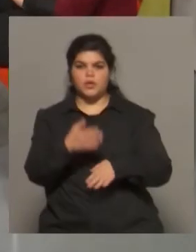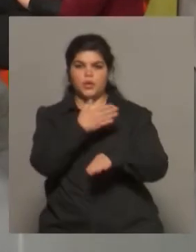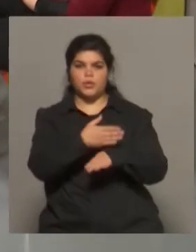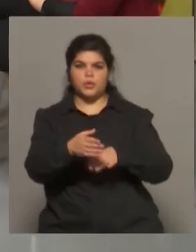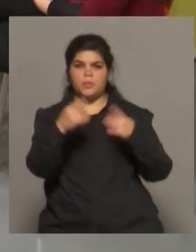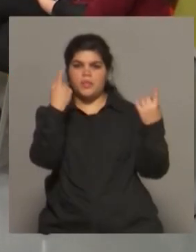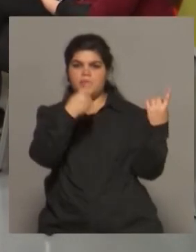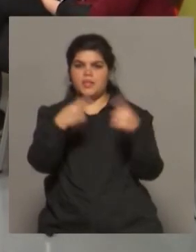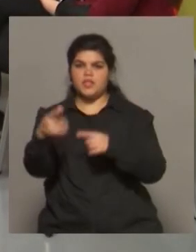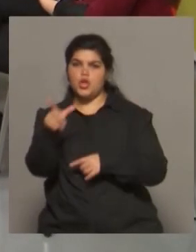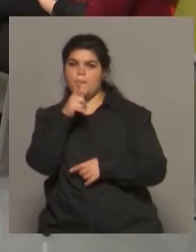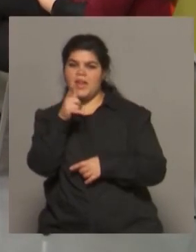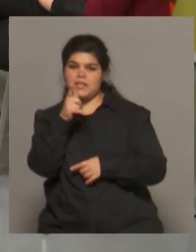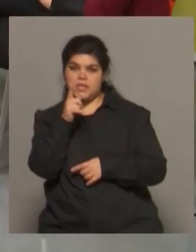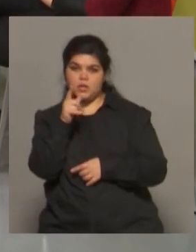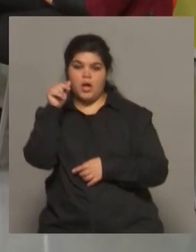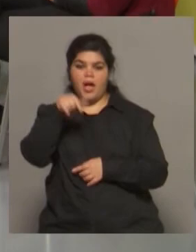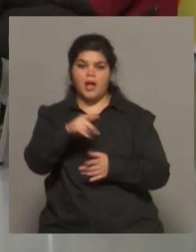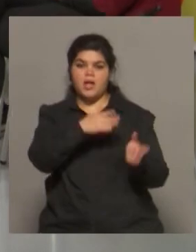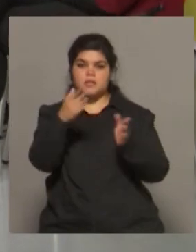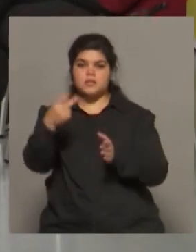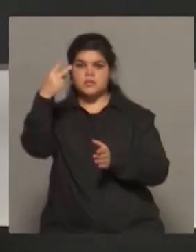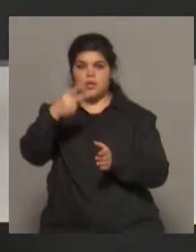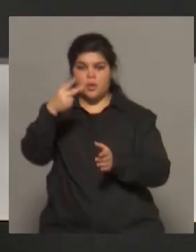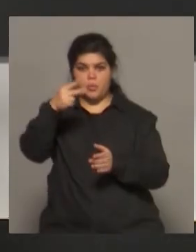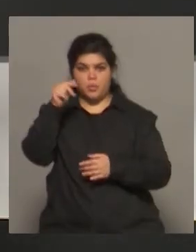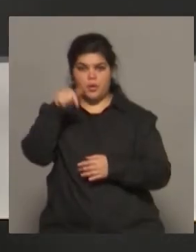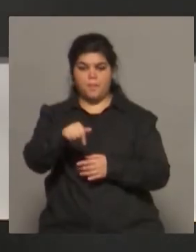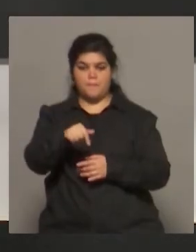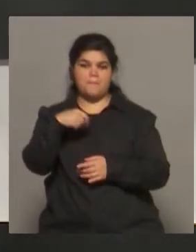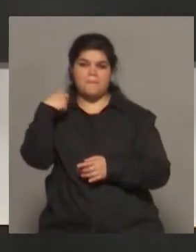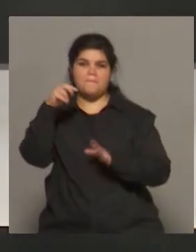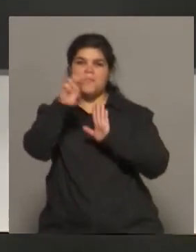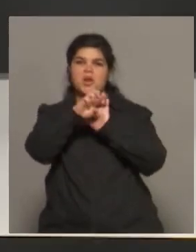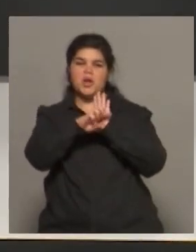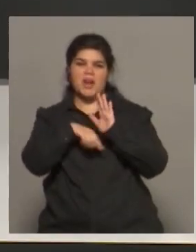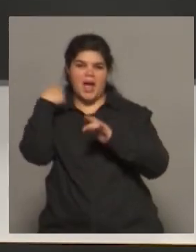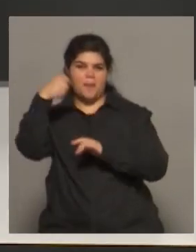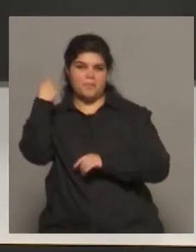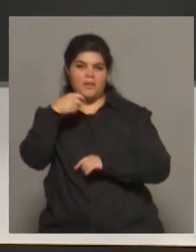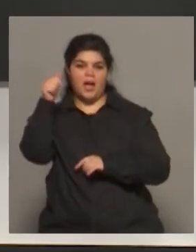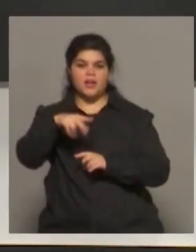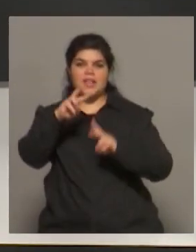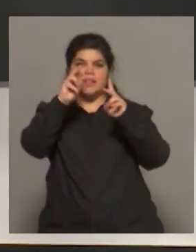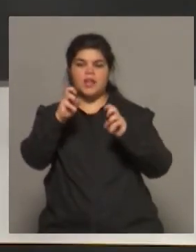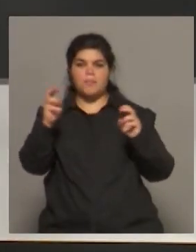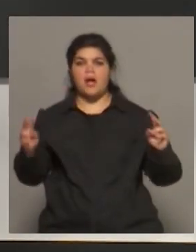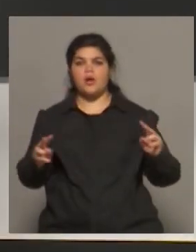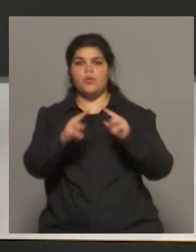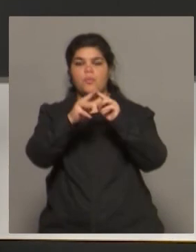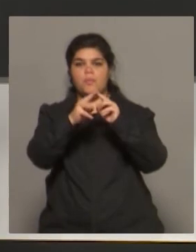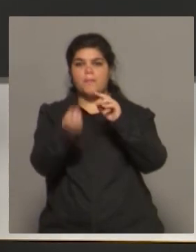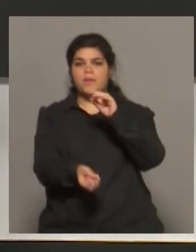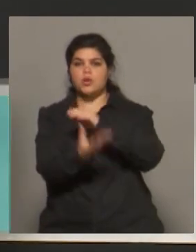Continuamos en Distintos Parecidos, estamos en el segundo bloque de este programa. Bueno, todos en el contexto de esta cumbre del Mercosur y